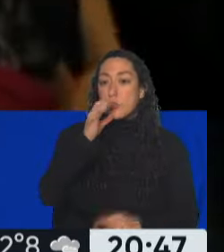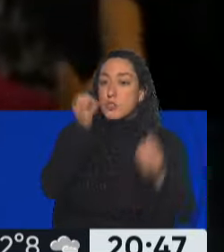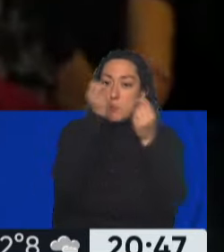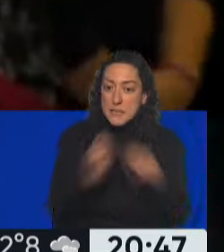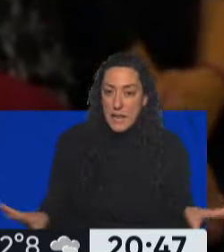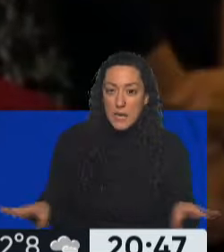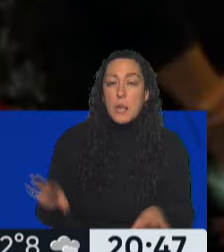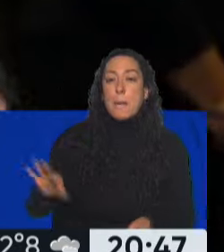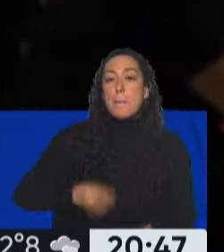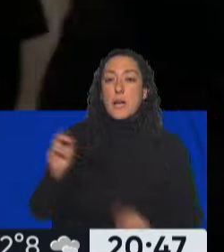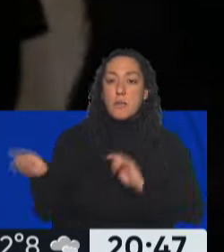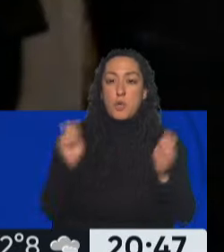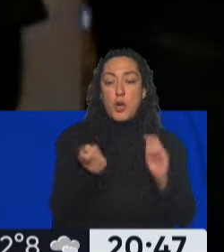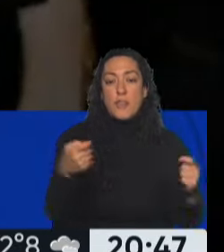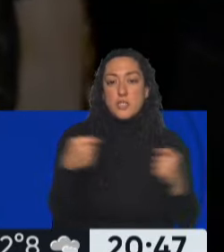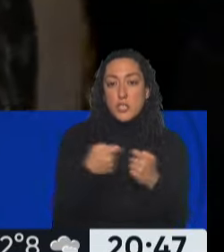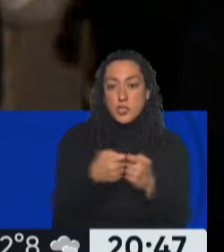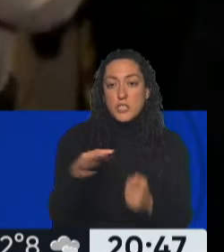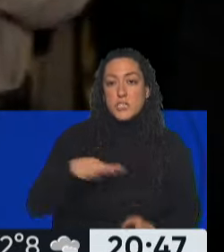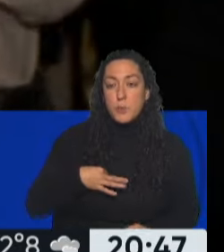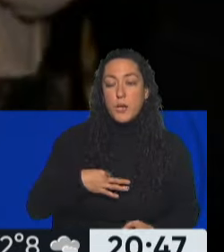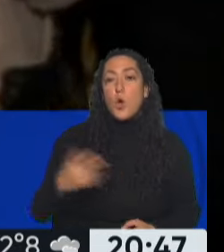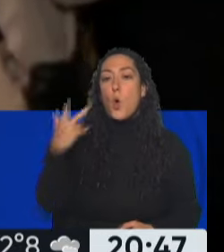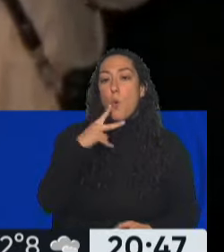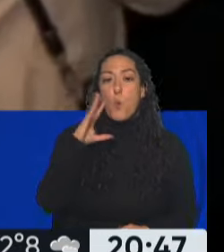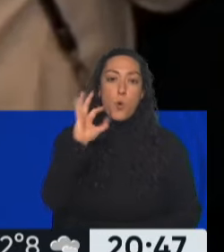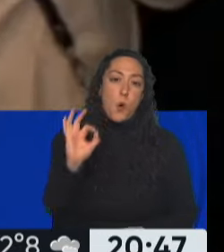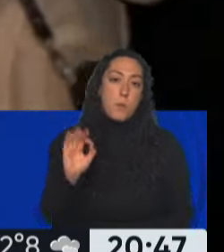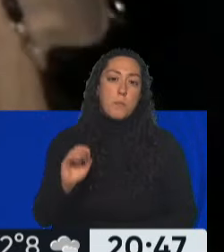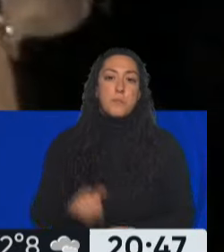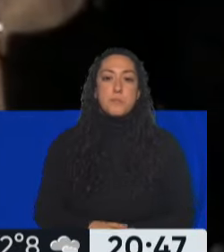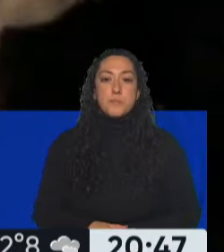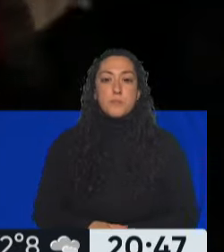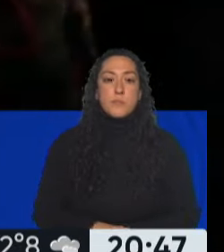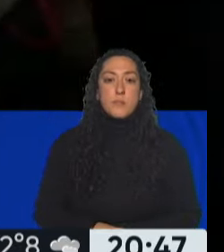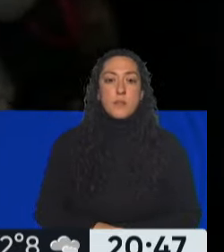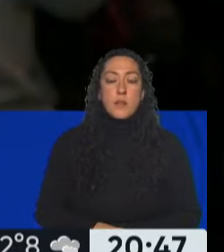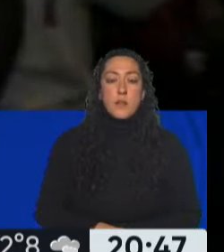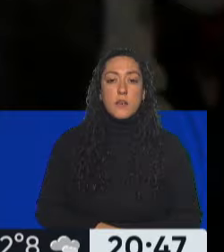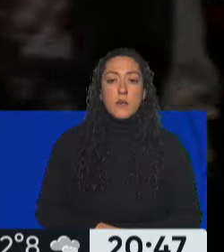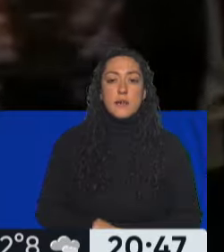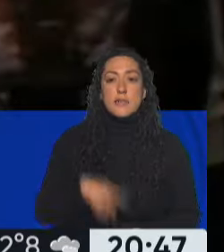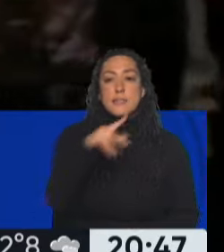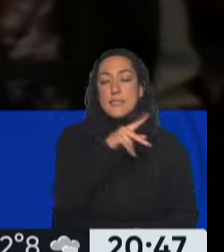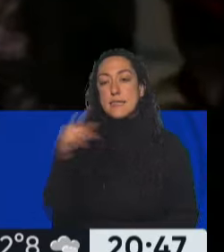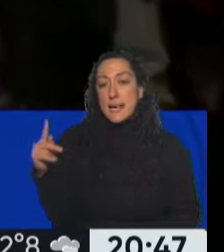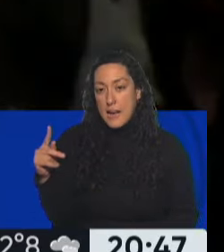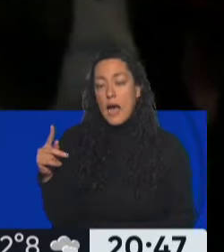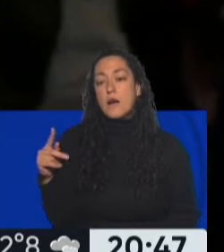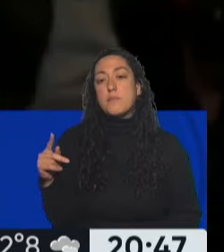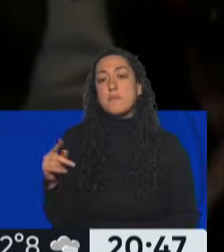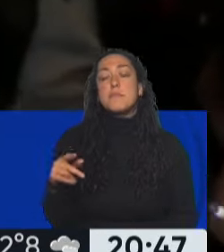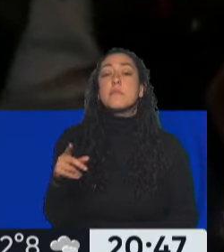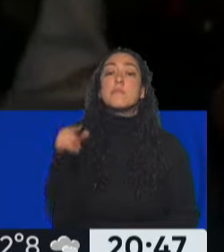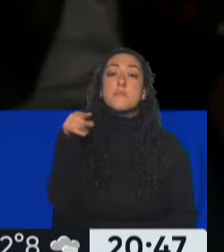de premios de la Asociación Civil Premios Hugo. Esta entrega que se va a hacer aquí en el ex edificio del Correo Central y